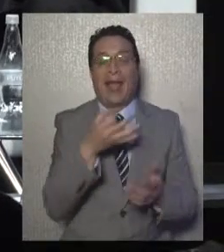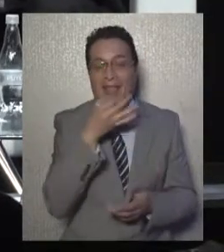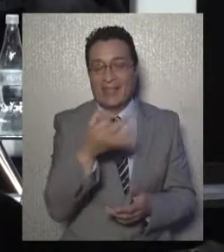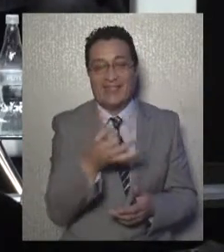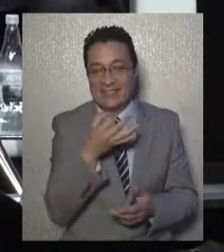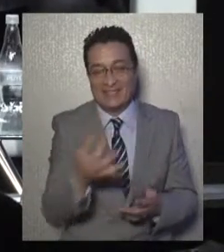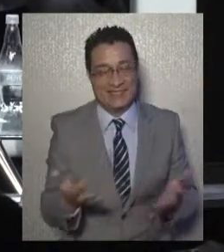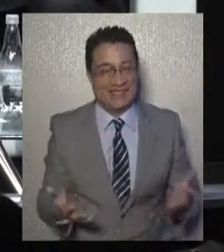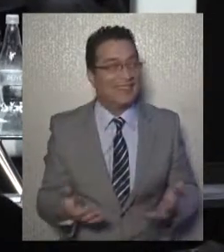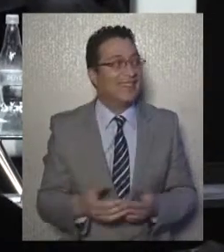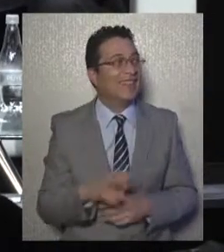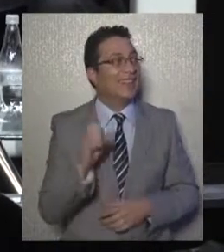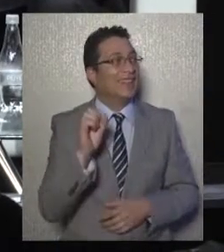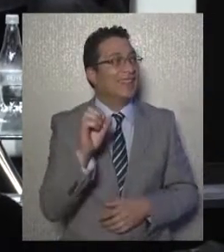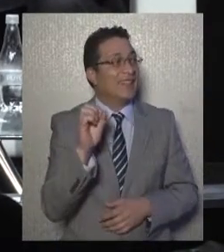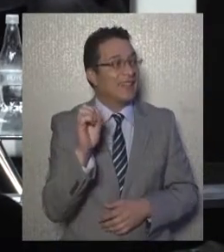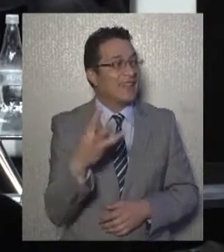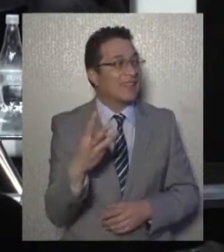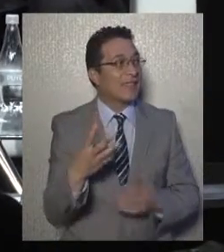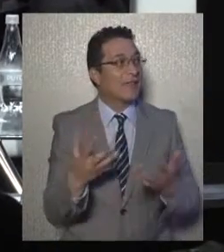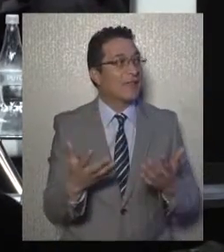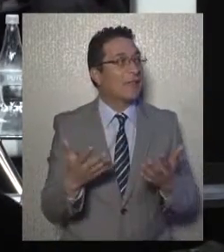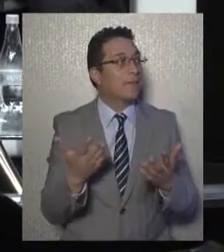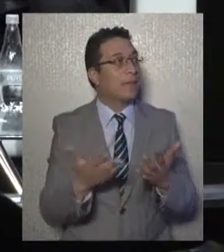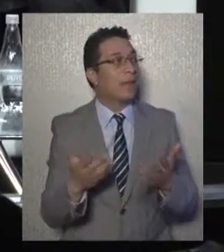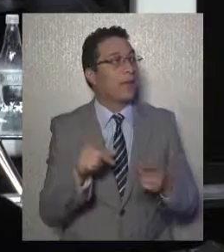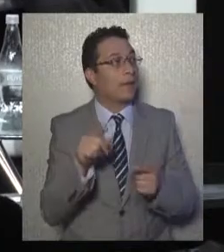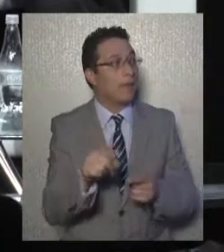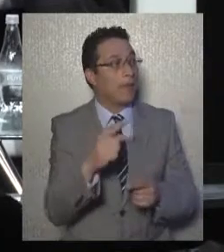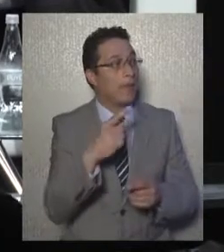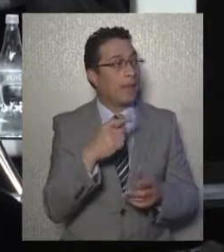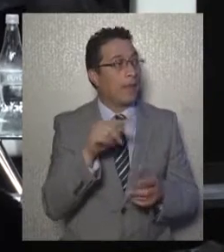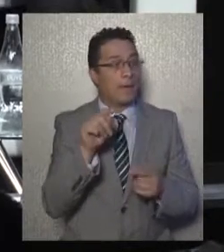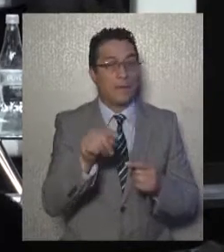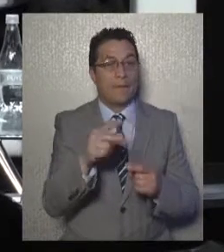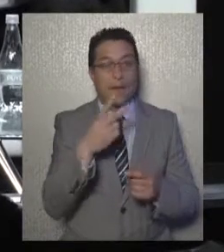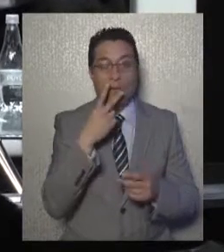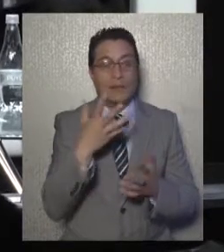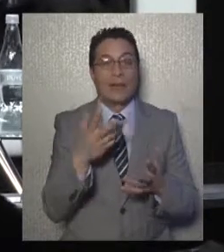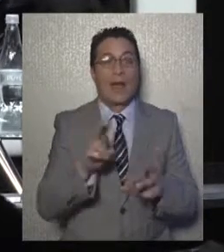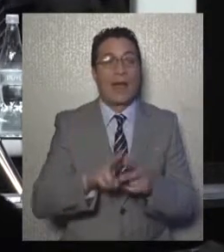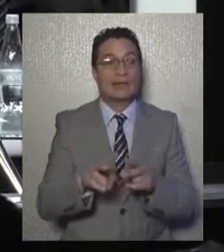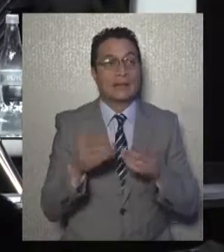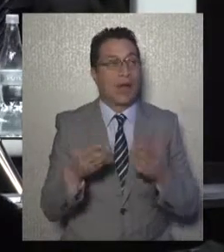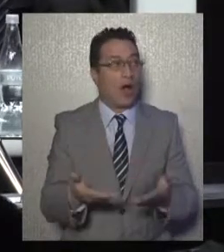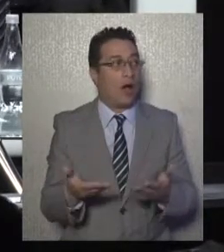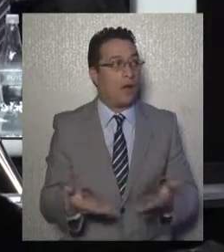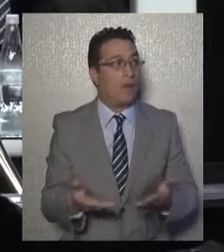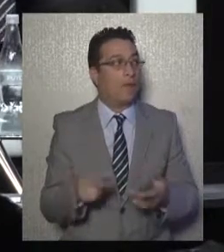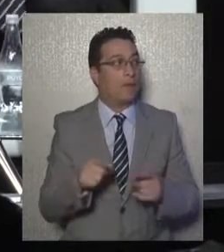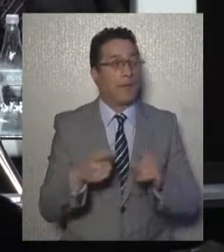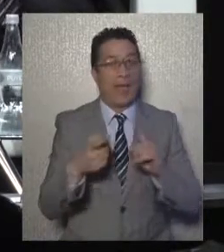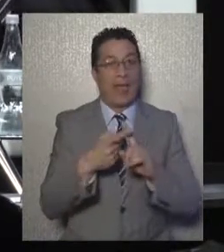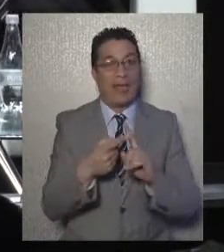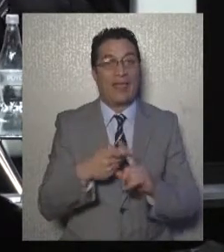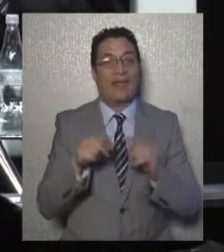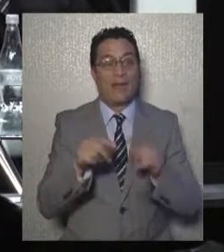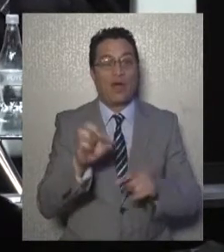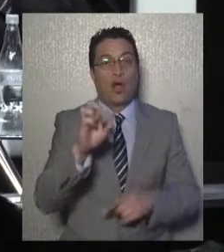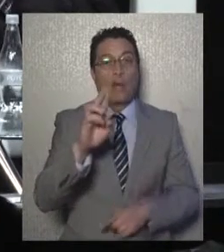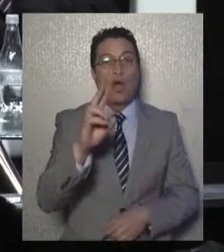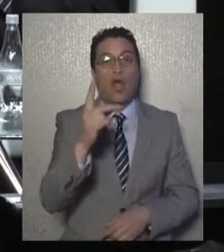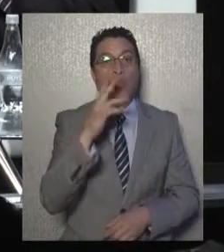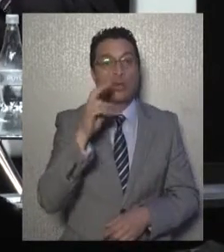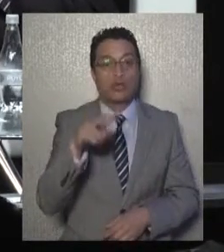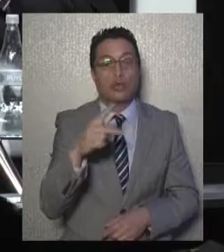aplauso. Lo tercero es que en parte se construye lo que he estado diciendo recién. El desafío de la productividad al final hay que